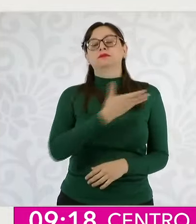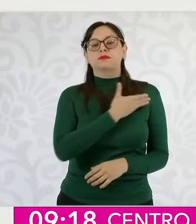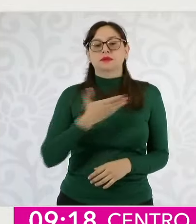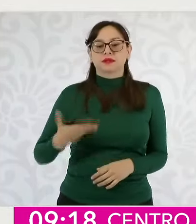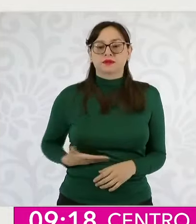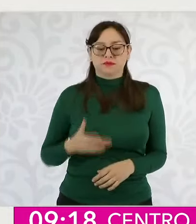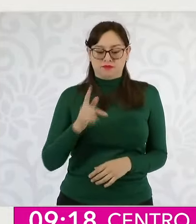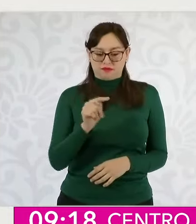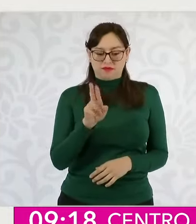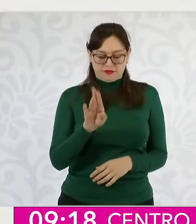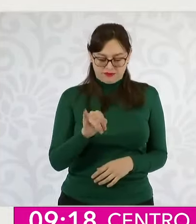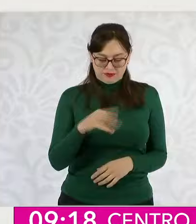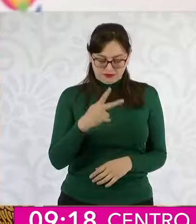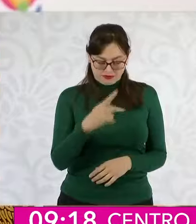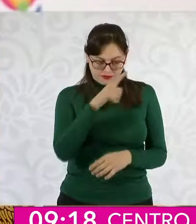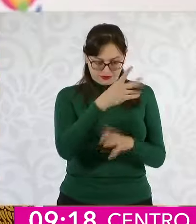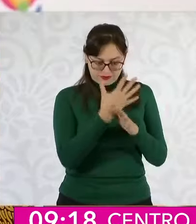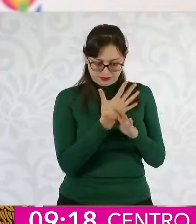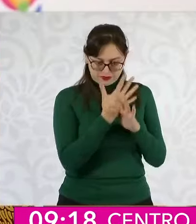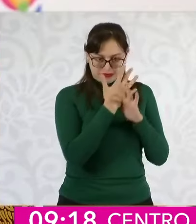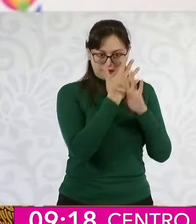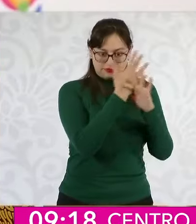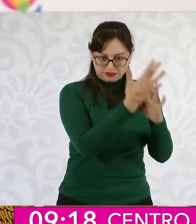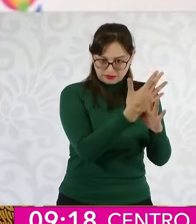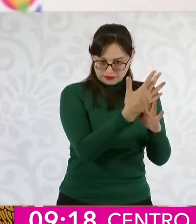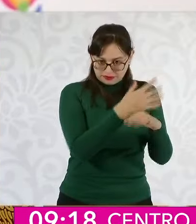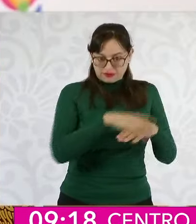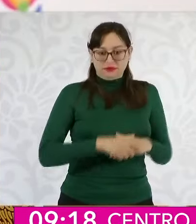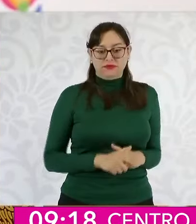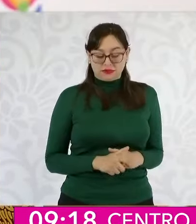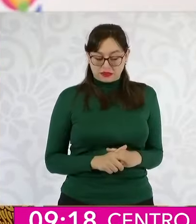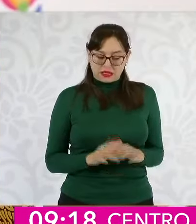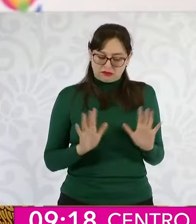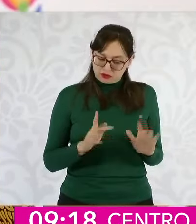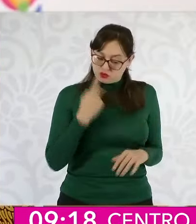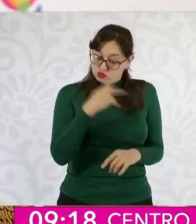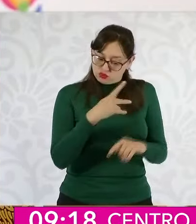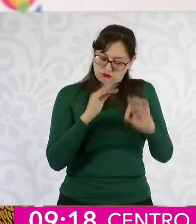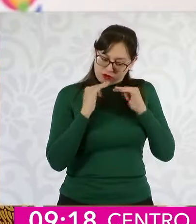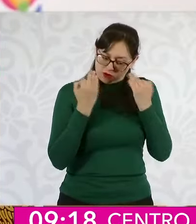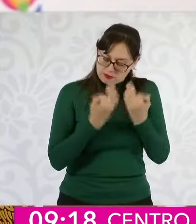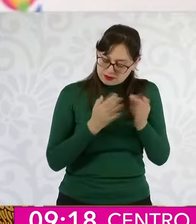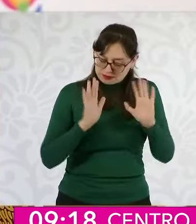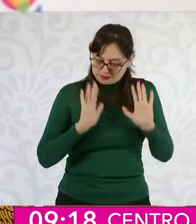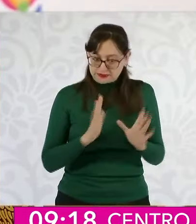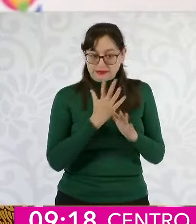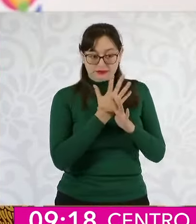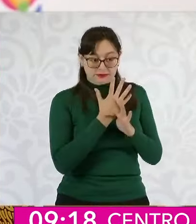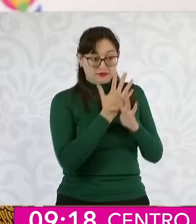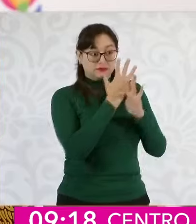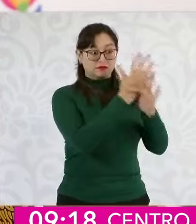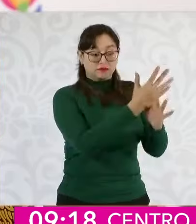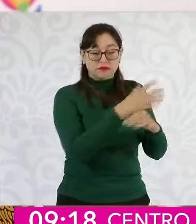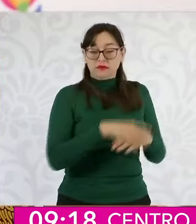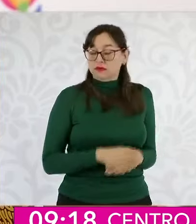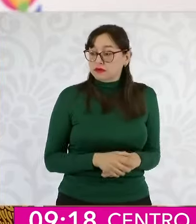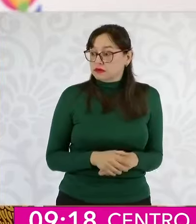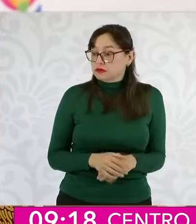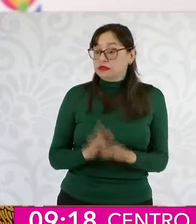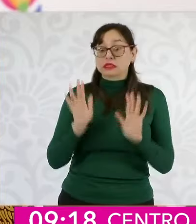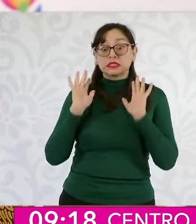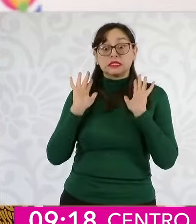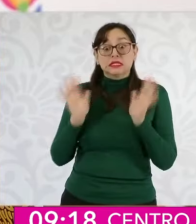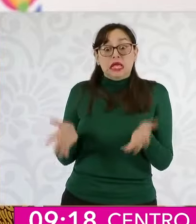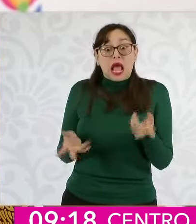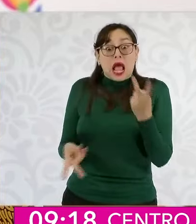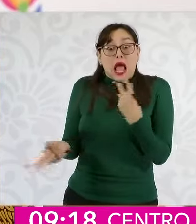Trump, dice que no estamos de acuerdo en la forma en que lo dice, pero dice así, debido a que viene una